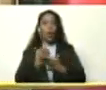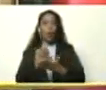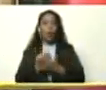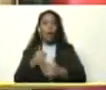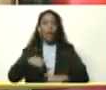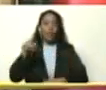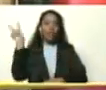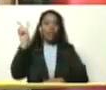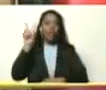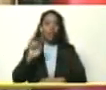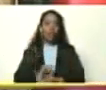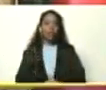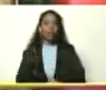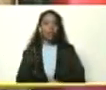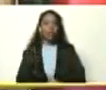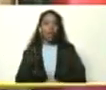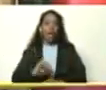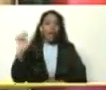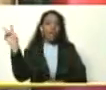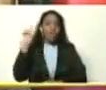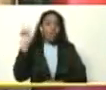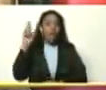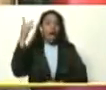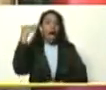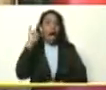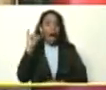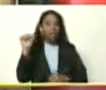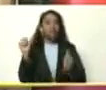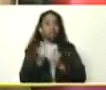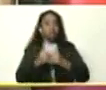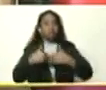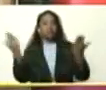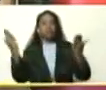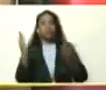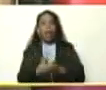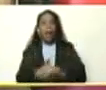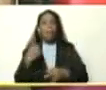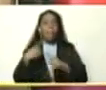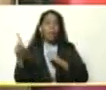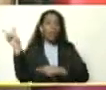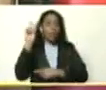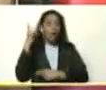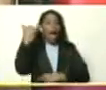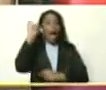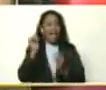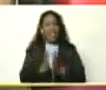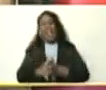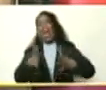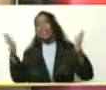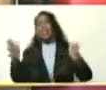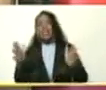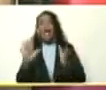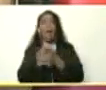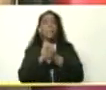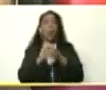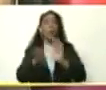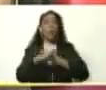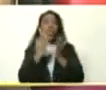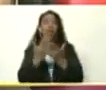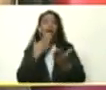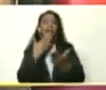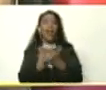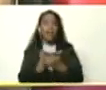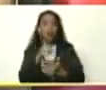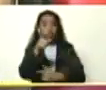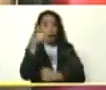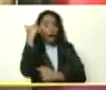Venezuela. Venezuela tiene con qué, pero Venezuela tiene grandes amigos en el mundo. Muchas gracias. Cuente